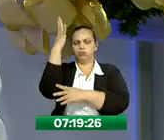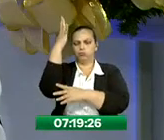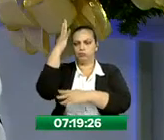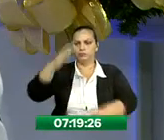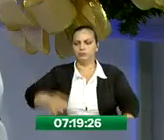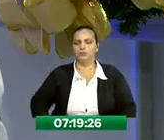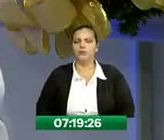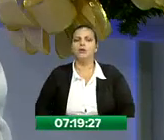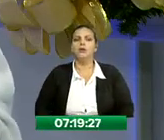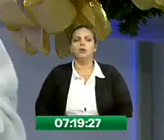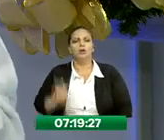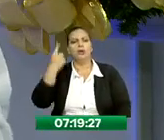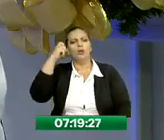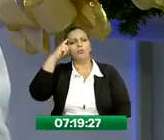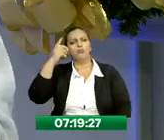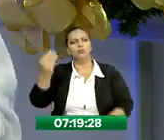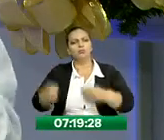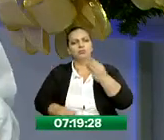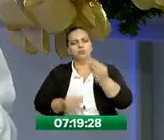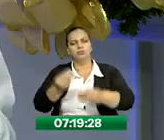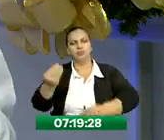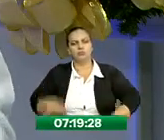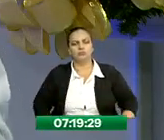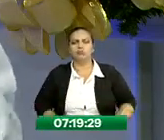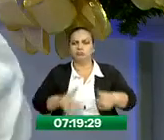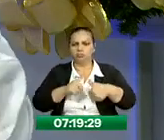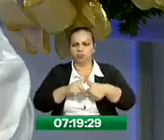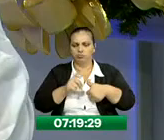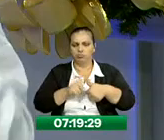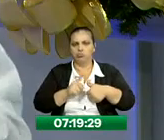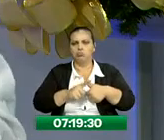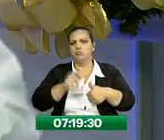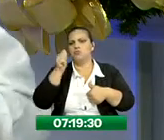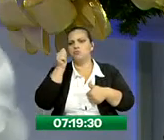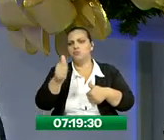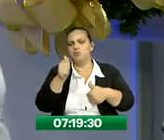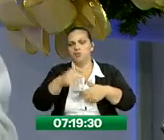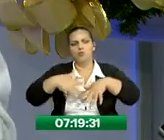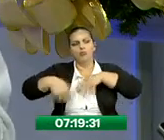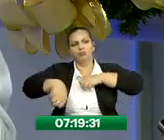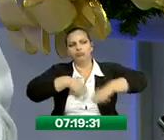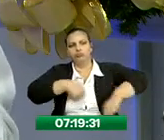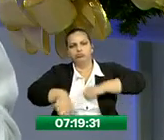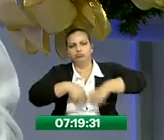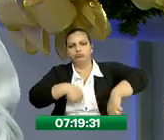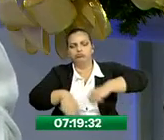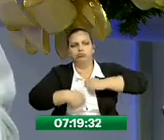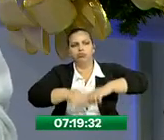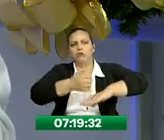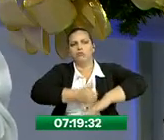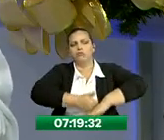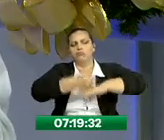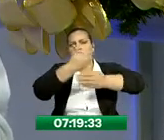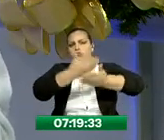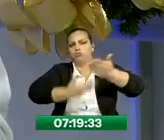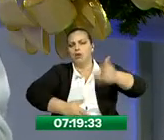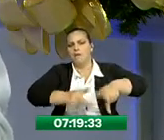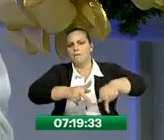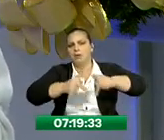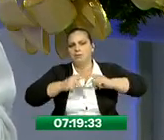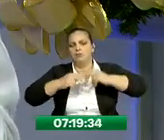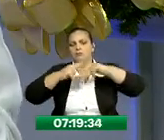que ellos saquen la licencia ambiental que se corresponde. 3, que el combustible que se